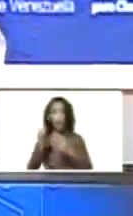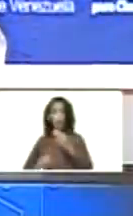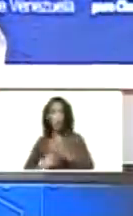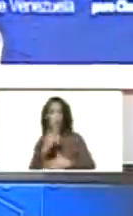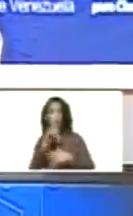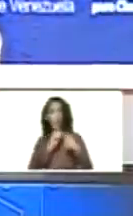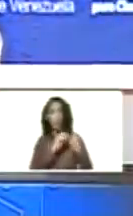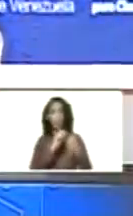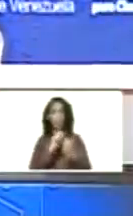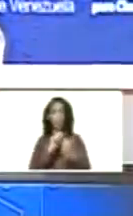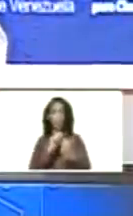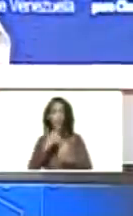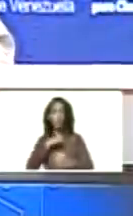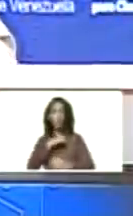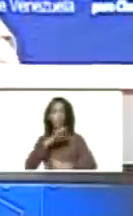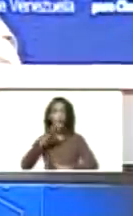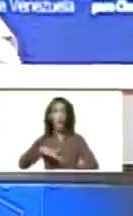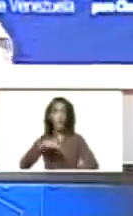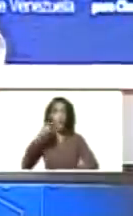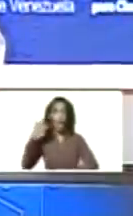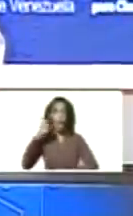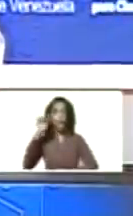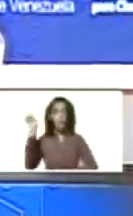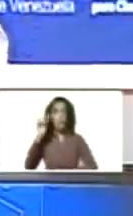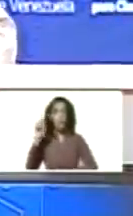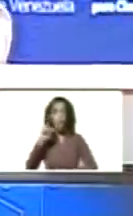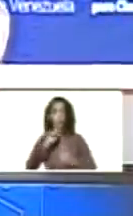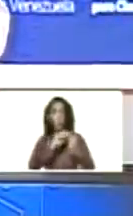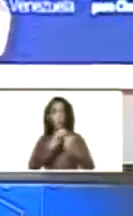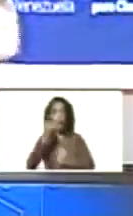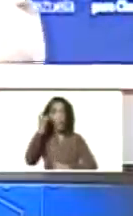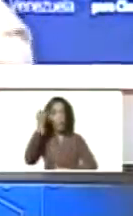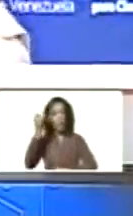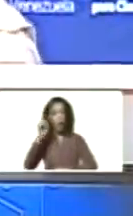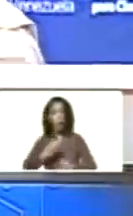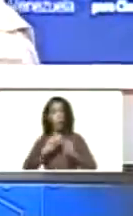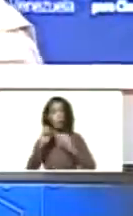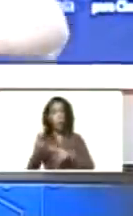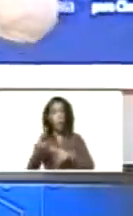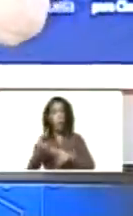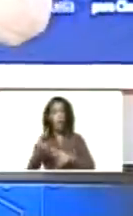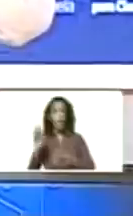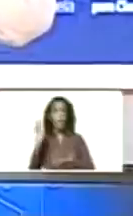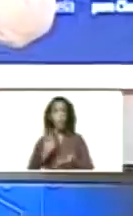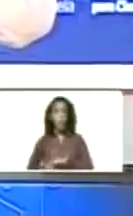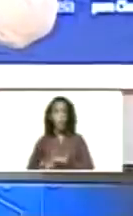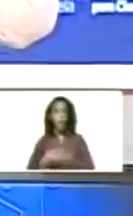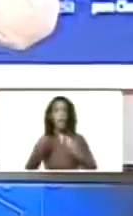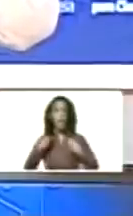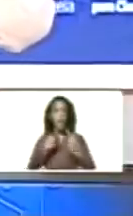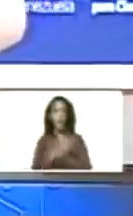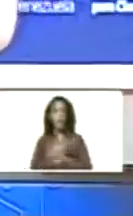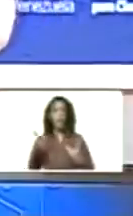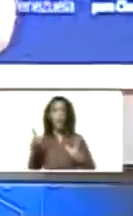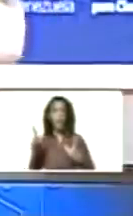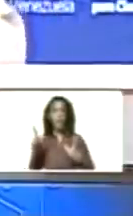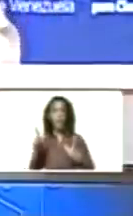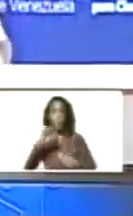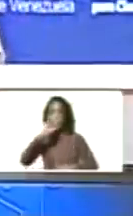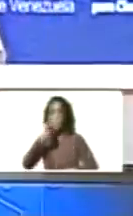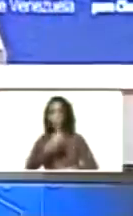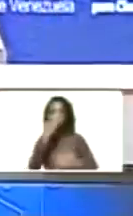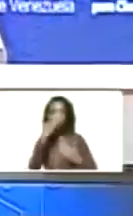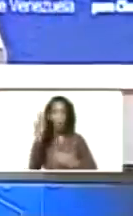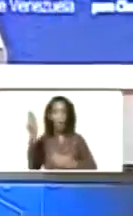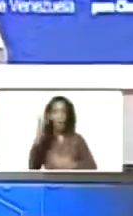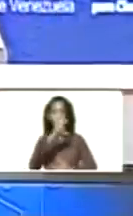debate. Estamos en la Venezuela del debate, de las ideas, de las opciones, de las posiciones, que viva la libertad. Vamos a ver,